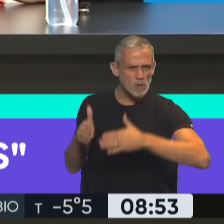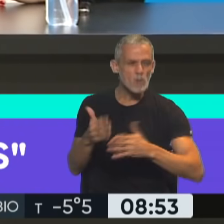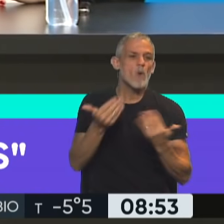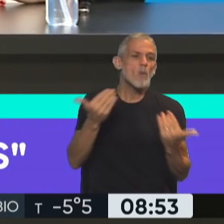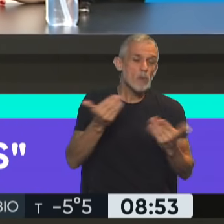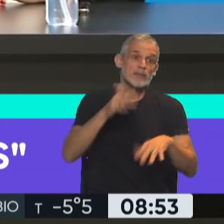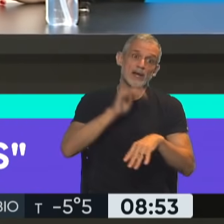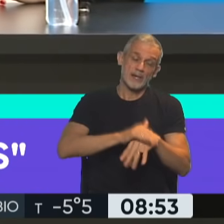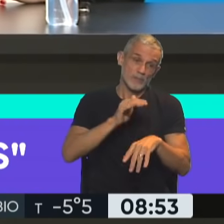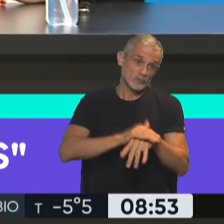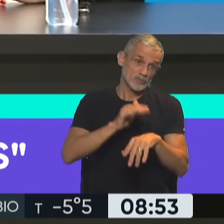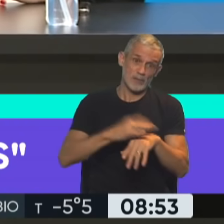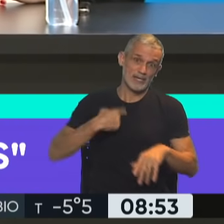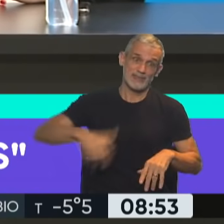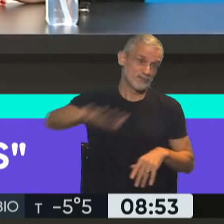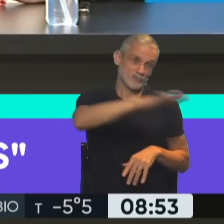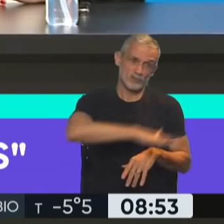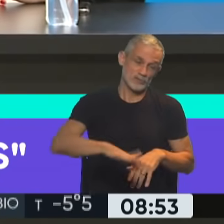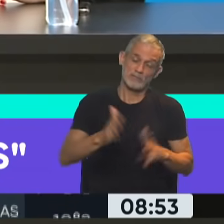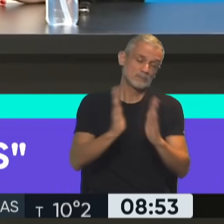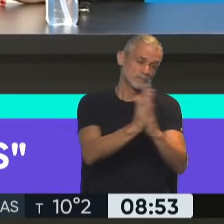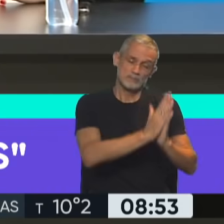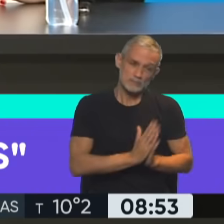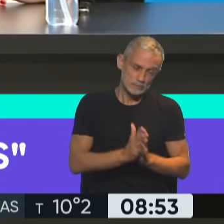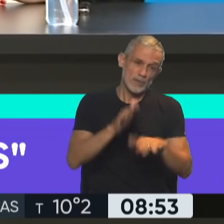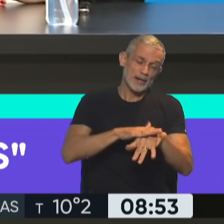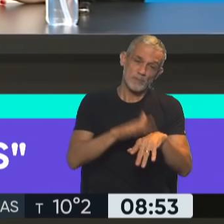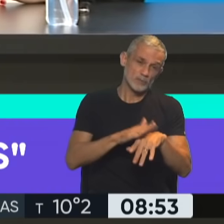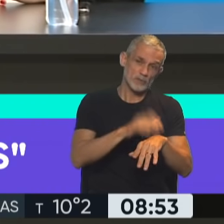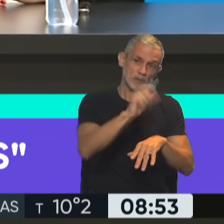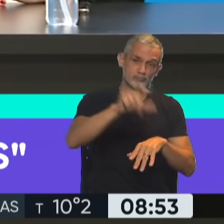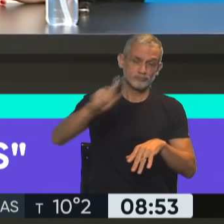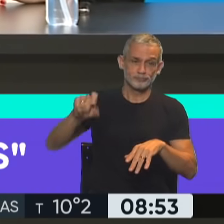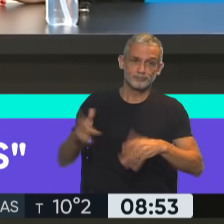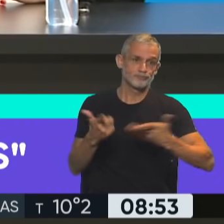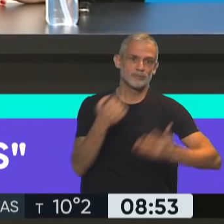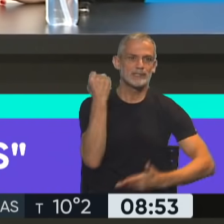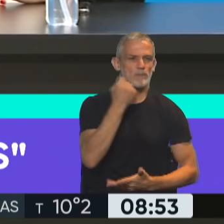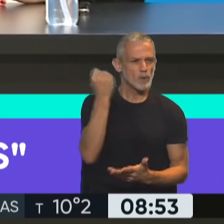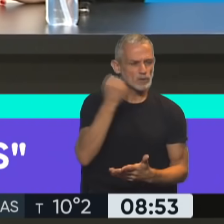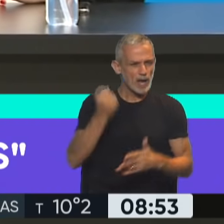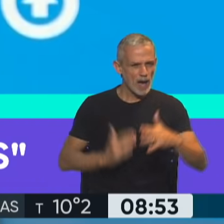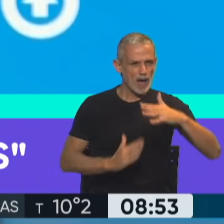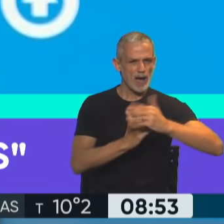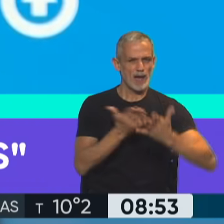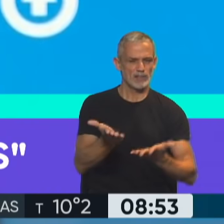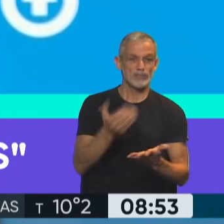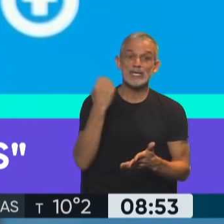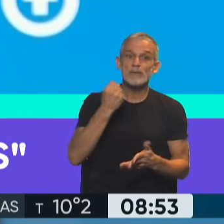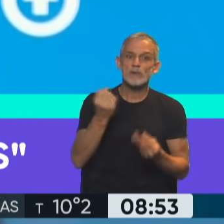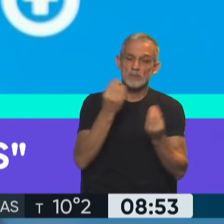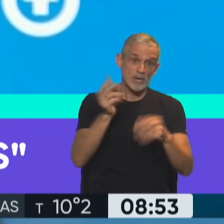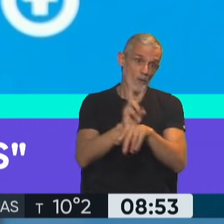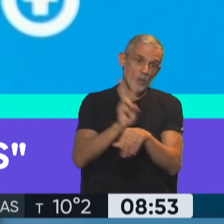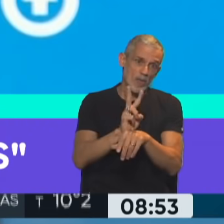la responsabilidad social, y en esto apelo una vez más a la responsabilidad social, es clave, es central en esto. Es central en el